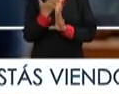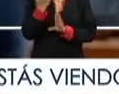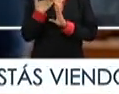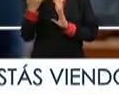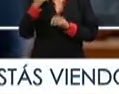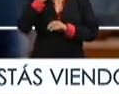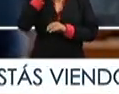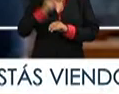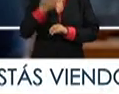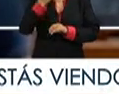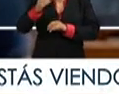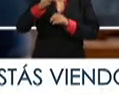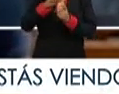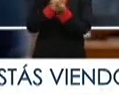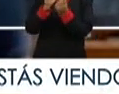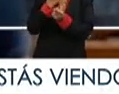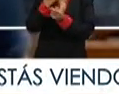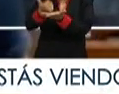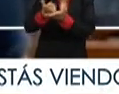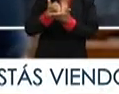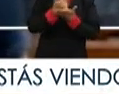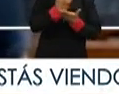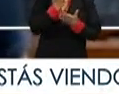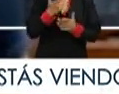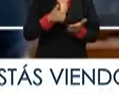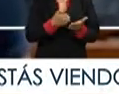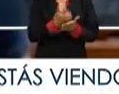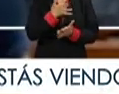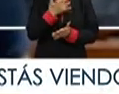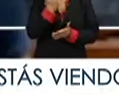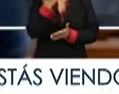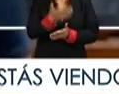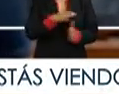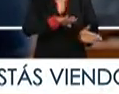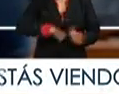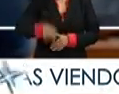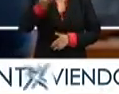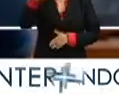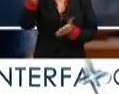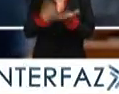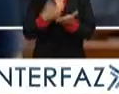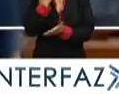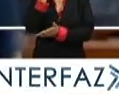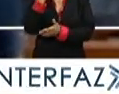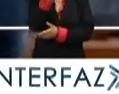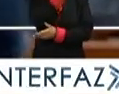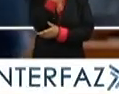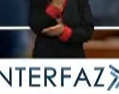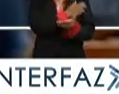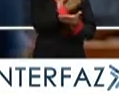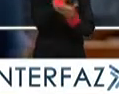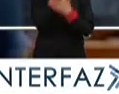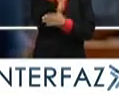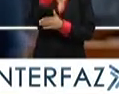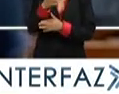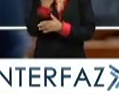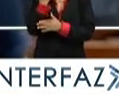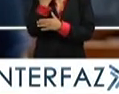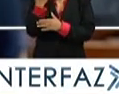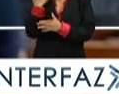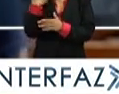muy amigables, sociales, y me hicieron sentir bien. Dentro de esta escuela fuimos 3 pues, que llegamos a la